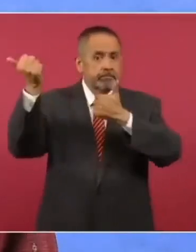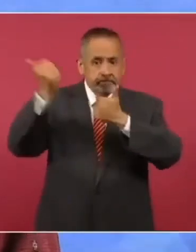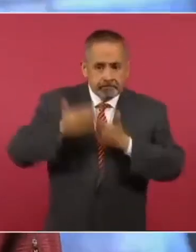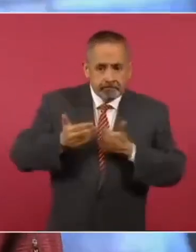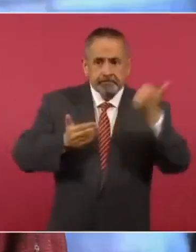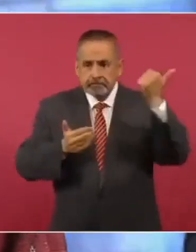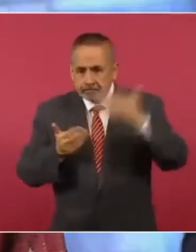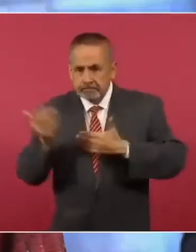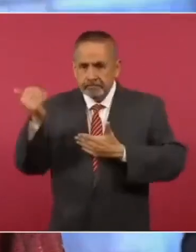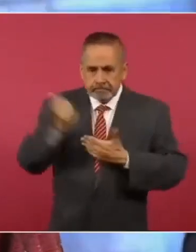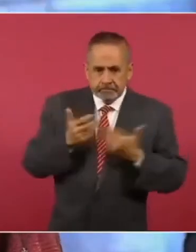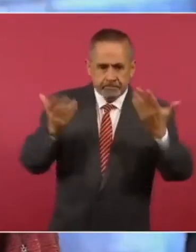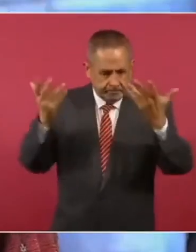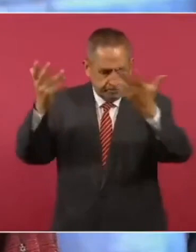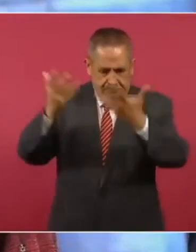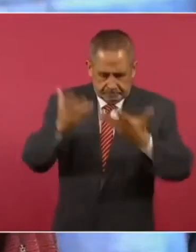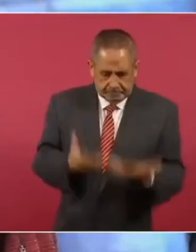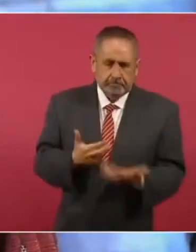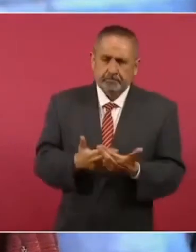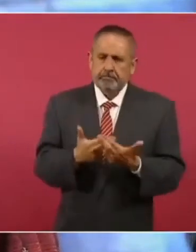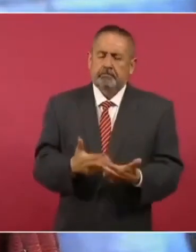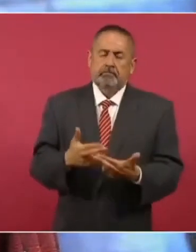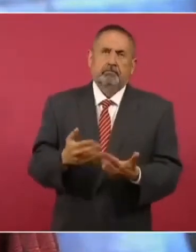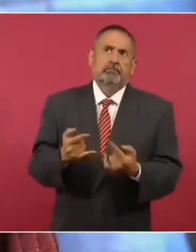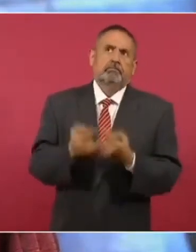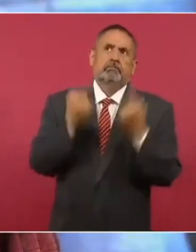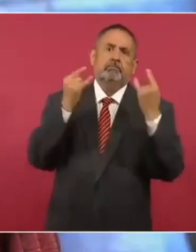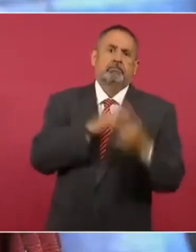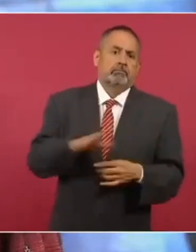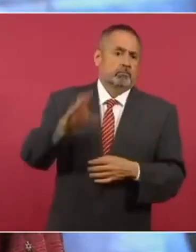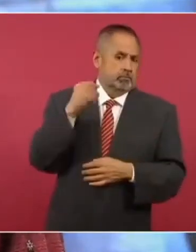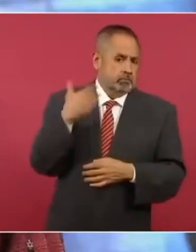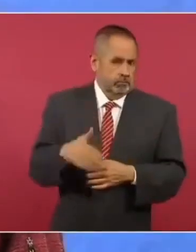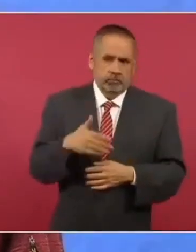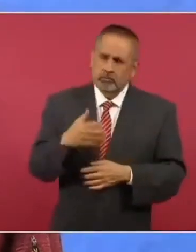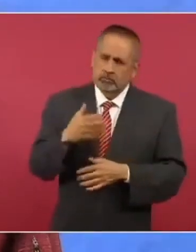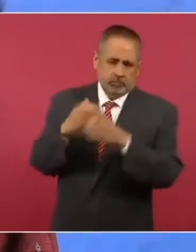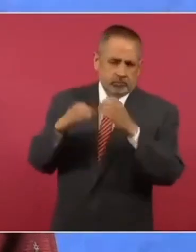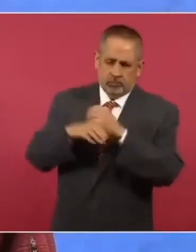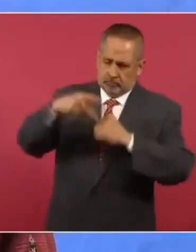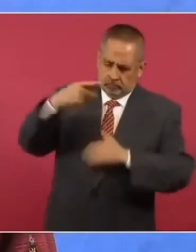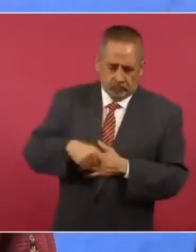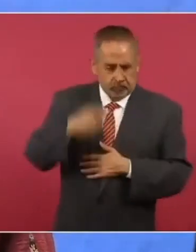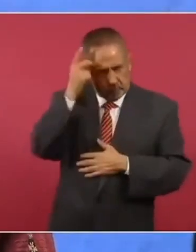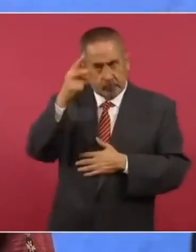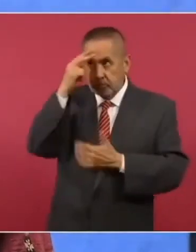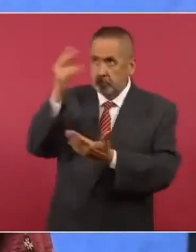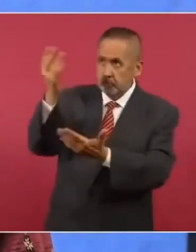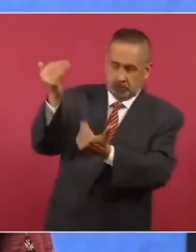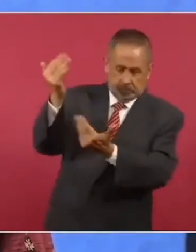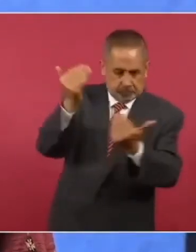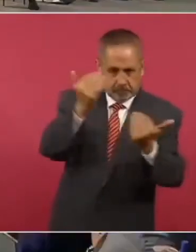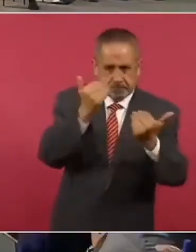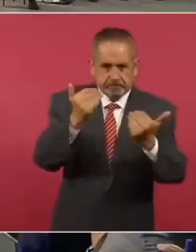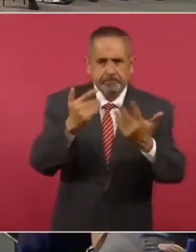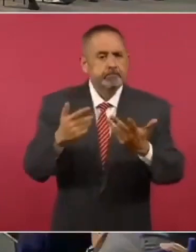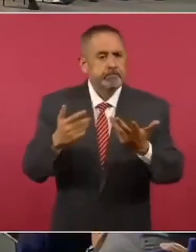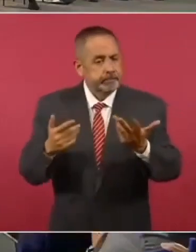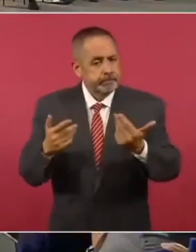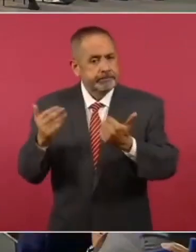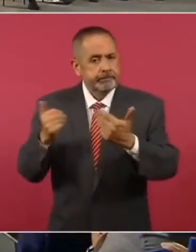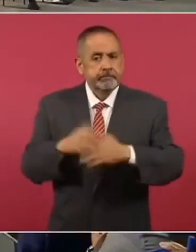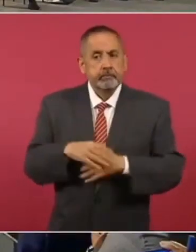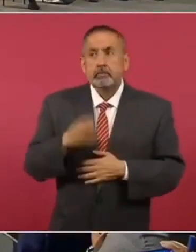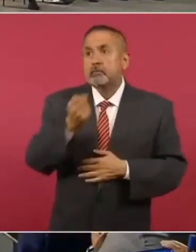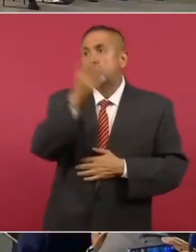país, un hecho histórico en esta época. Queremos agradecer porque ha despertado la conciencia